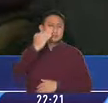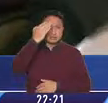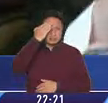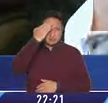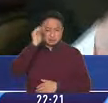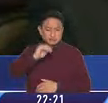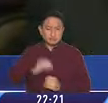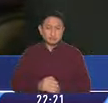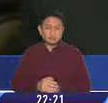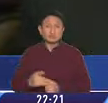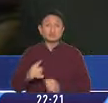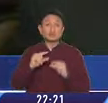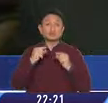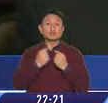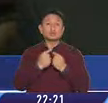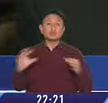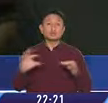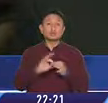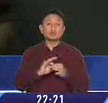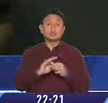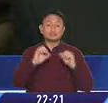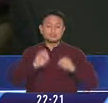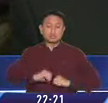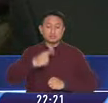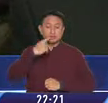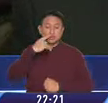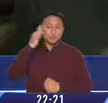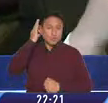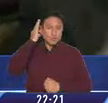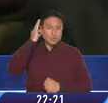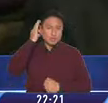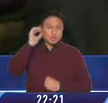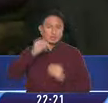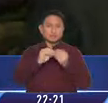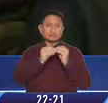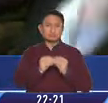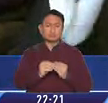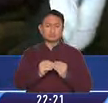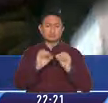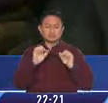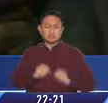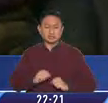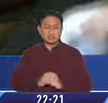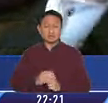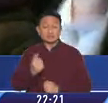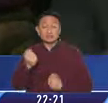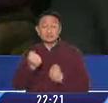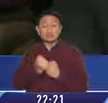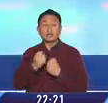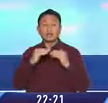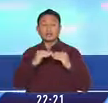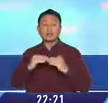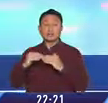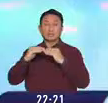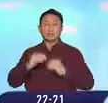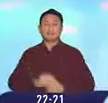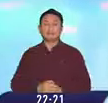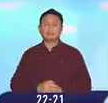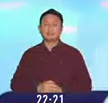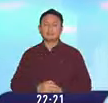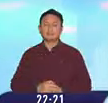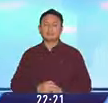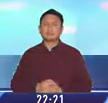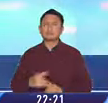que esta coalición también tiene hombres y mujeres formados para construir una democracia. Entre otras